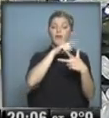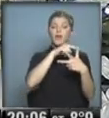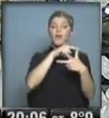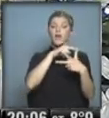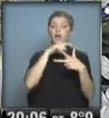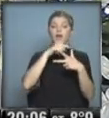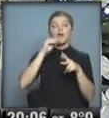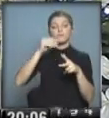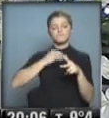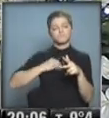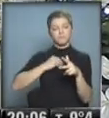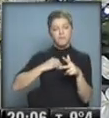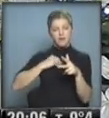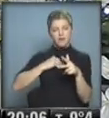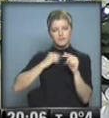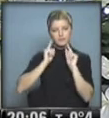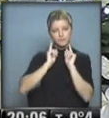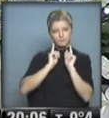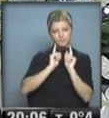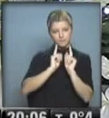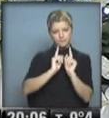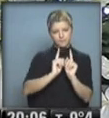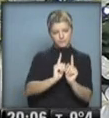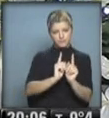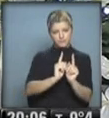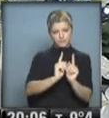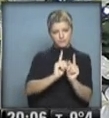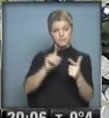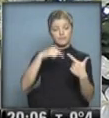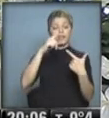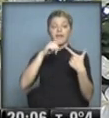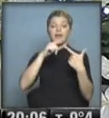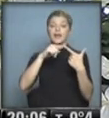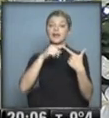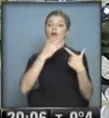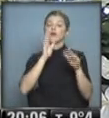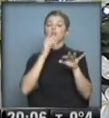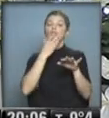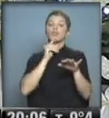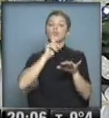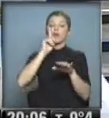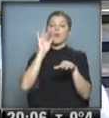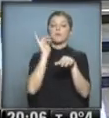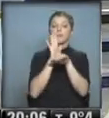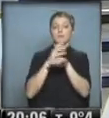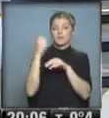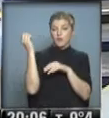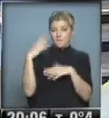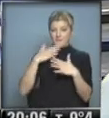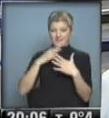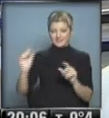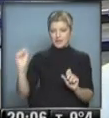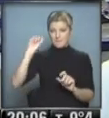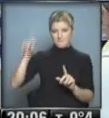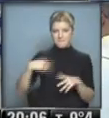la esperanza. Conservar la esperanza. Dejarse sorprender por Dios. Dejarse sorprender por Dios. Vivir en alegría.